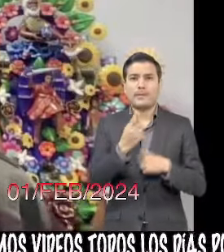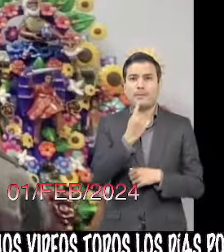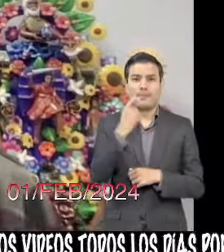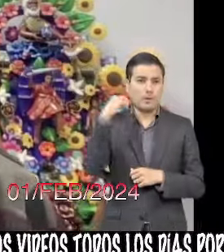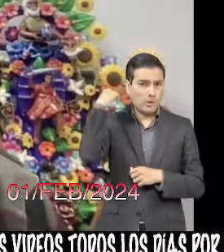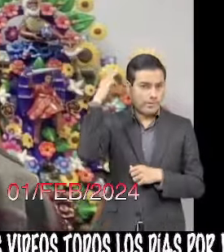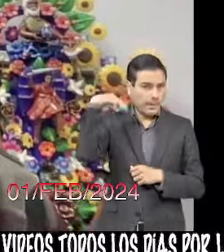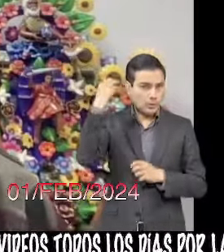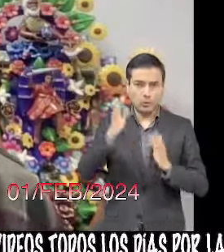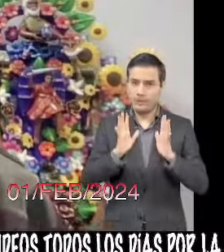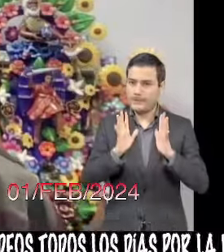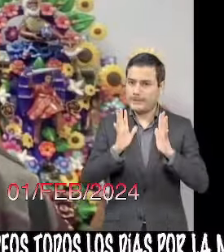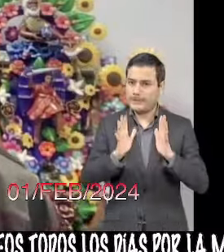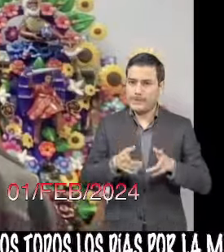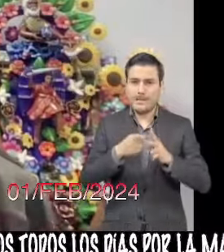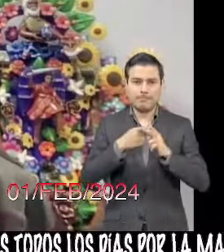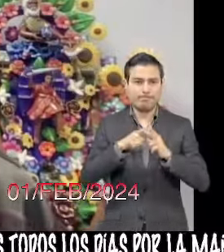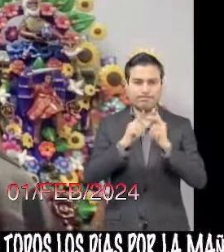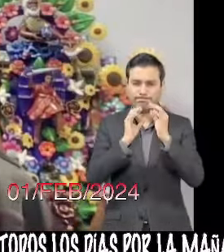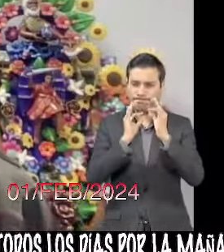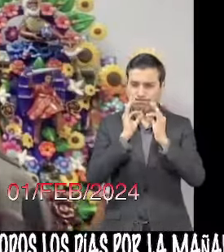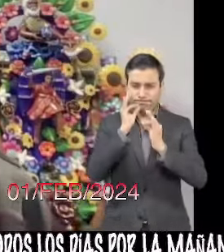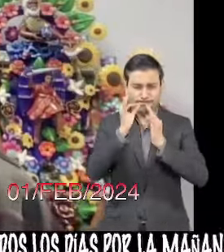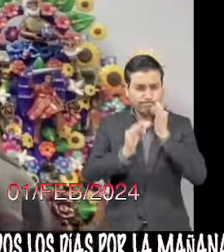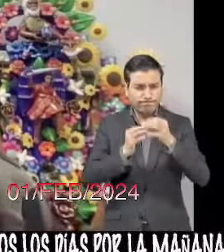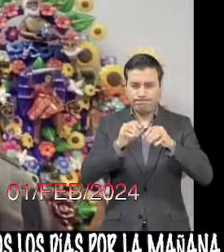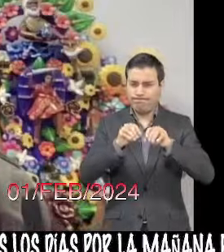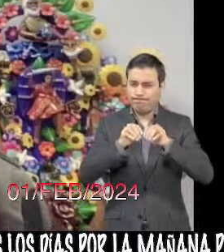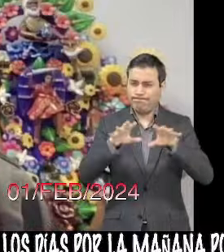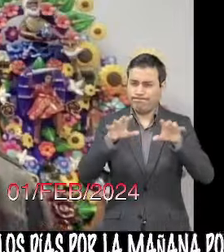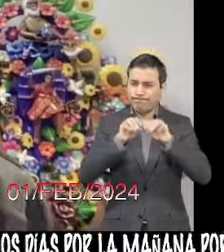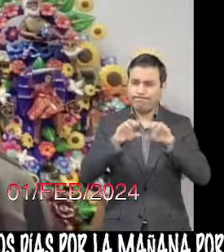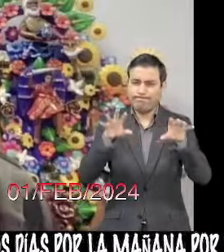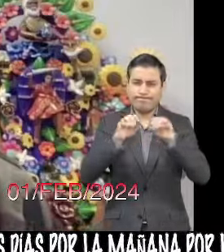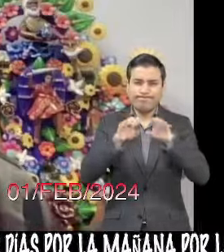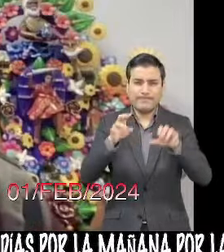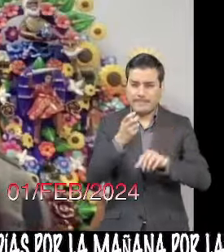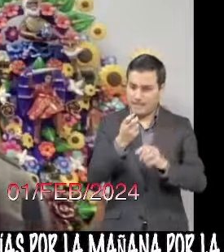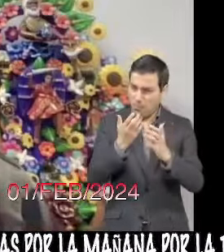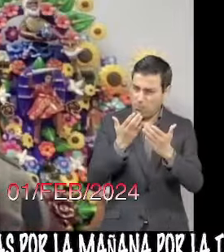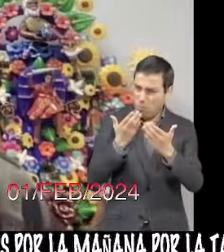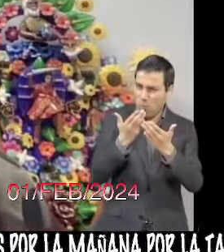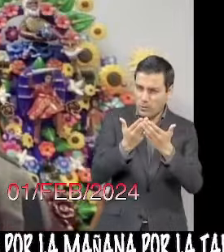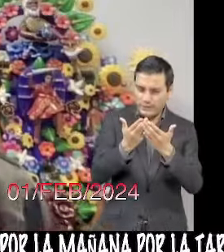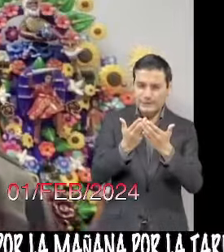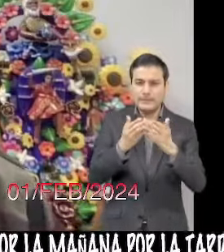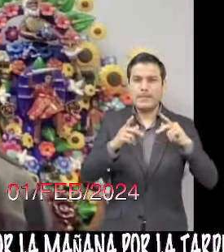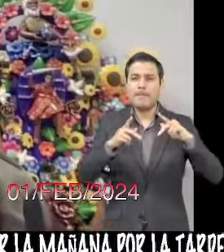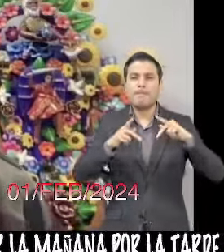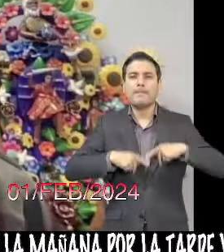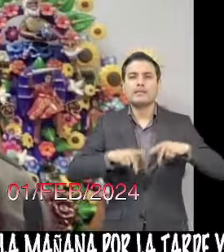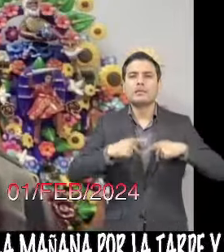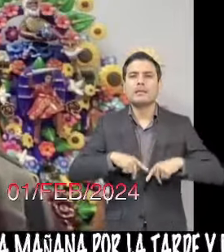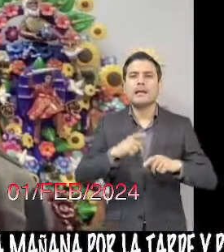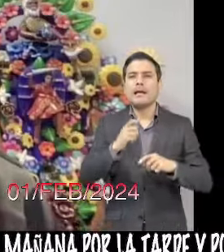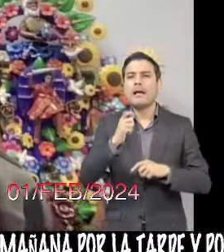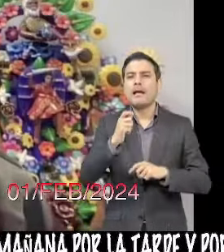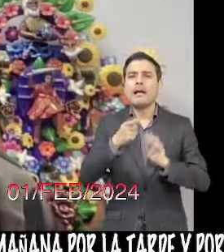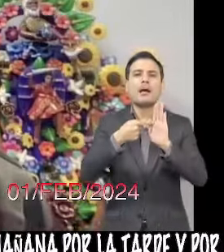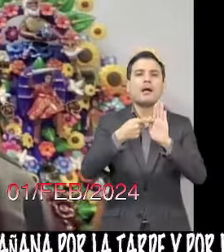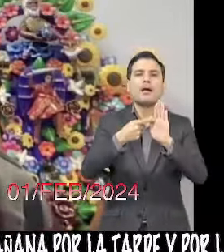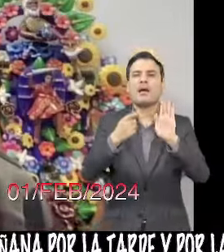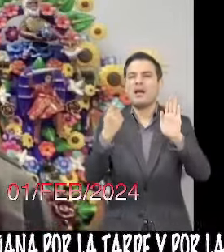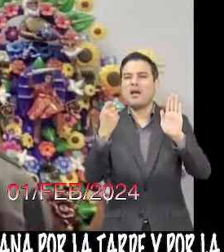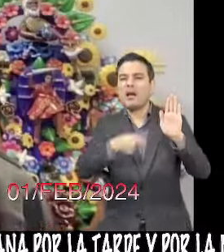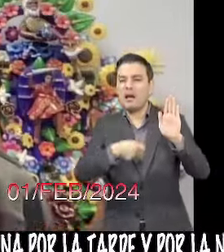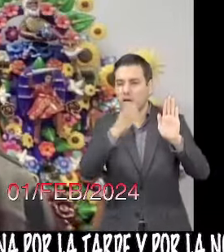para abanderar esta plataforma política y presentársela a la gente. Y nosotros estamos seguros que al haber